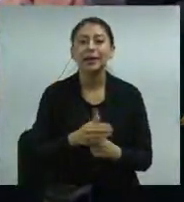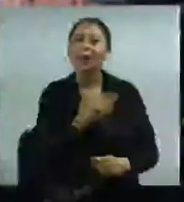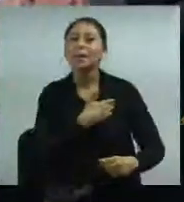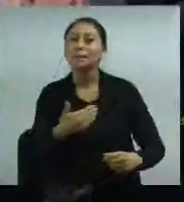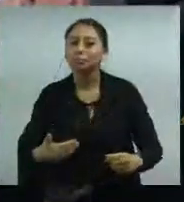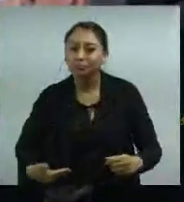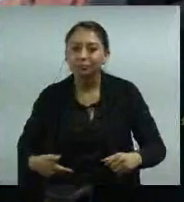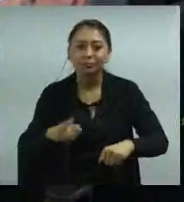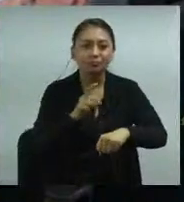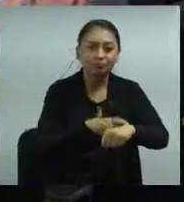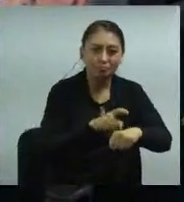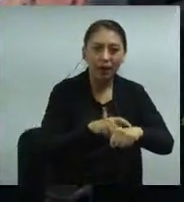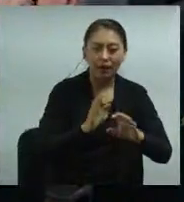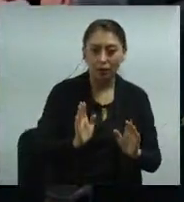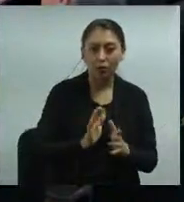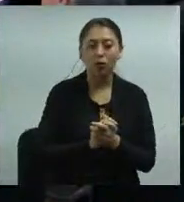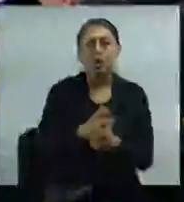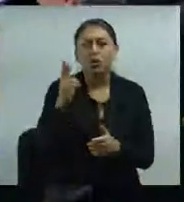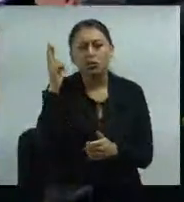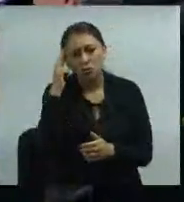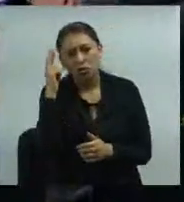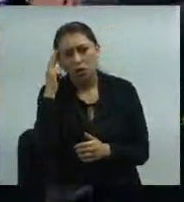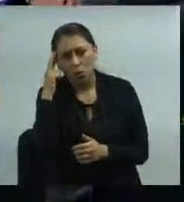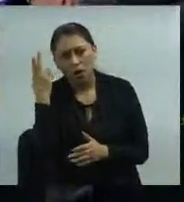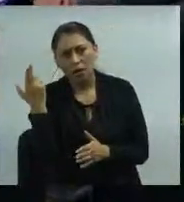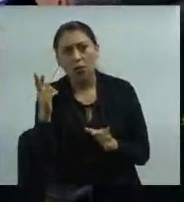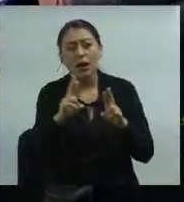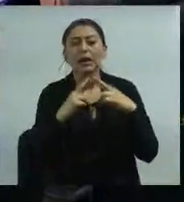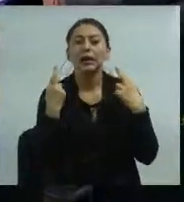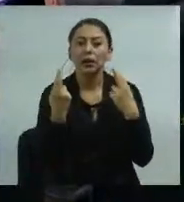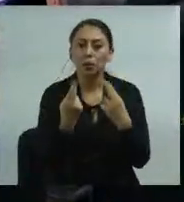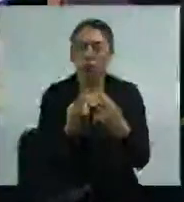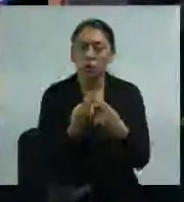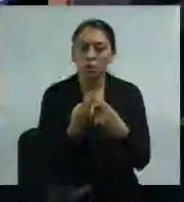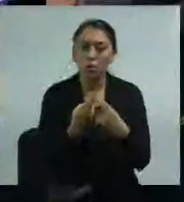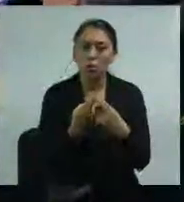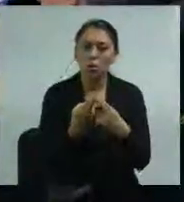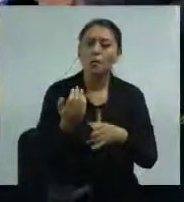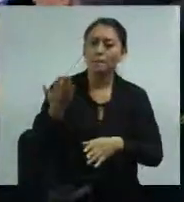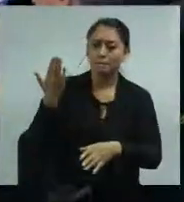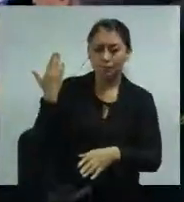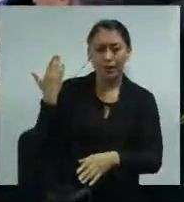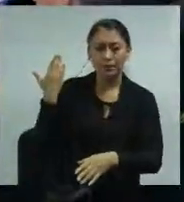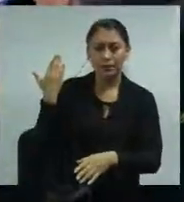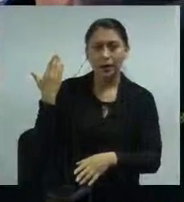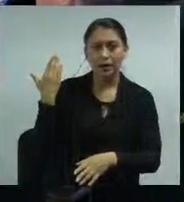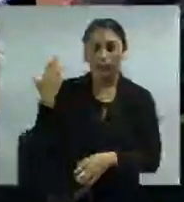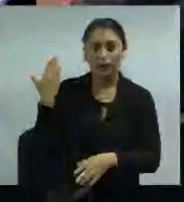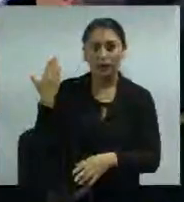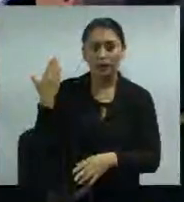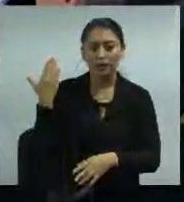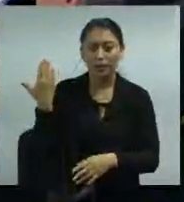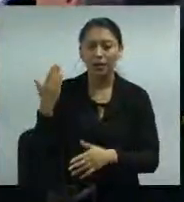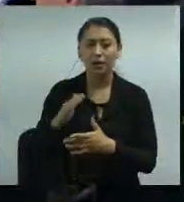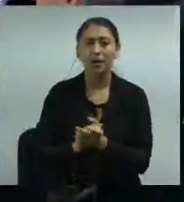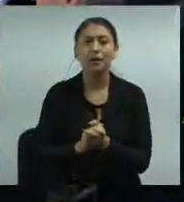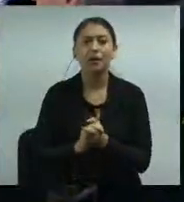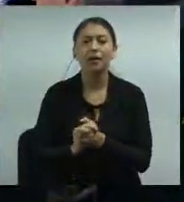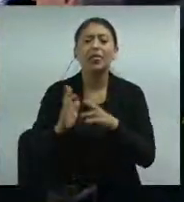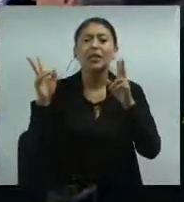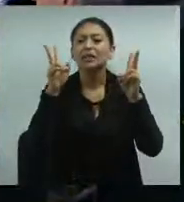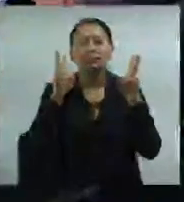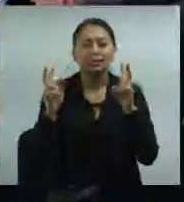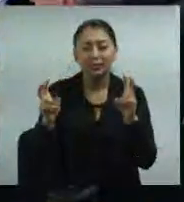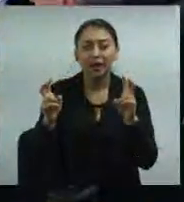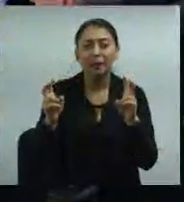este periodo. Recuerdo muy bien que en la sesión pasada vino a colación la discusión en cuanto